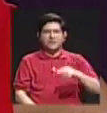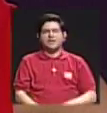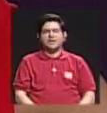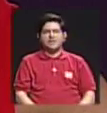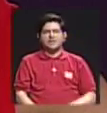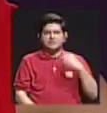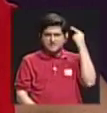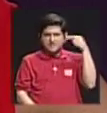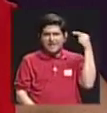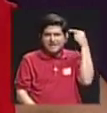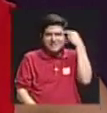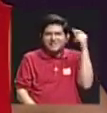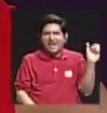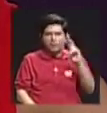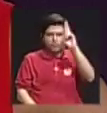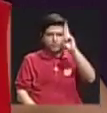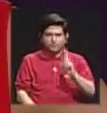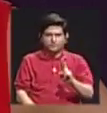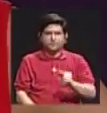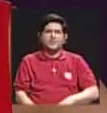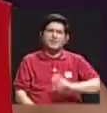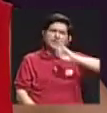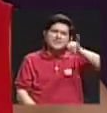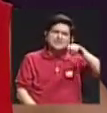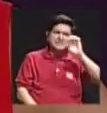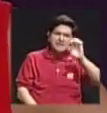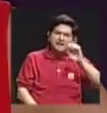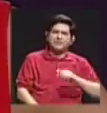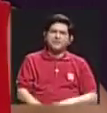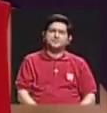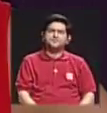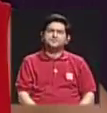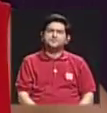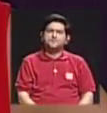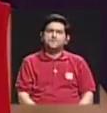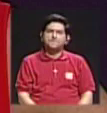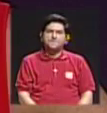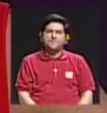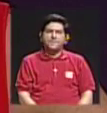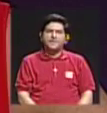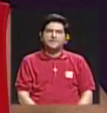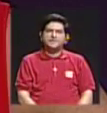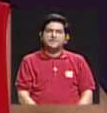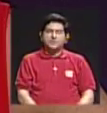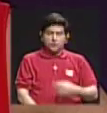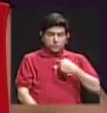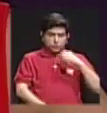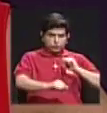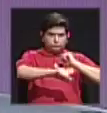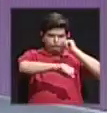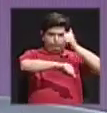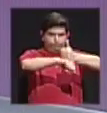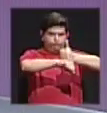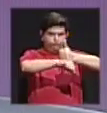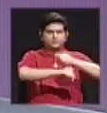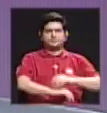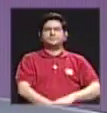Estado costarricense. Jerry. Bueno, como yo planteo